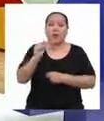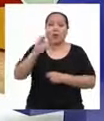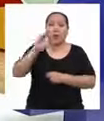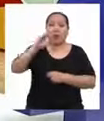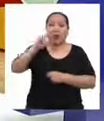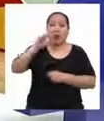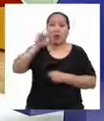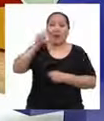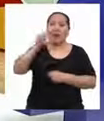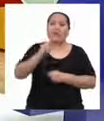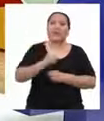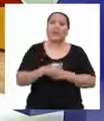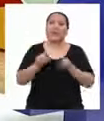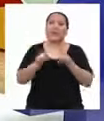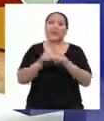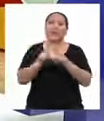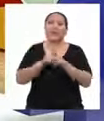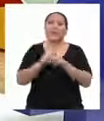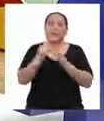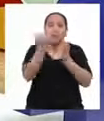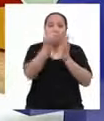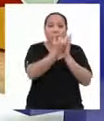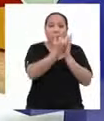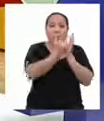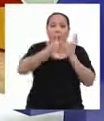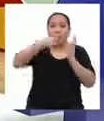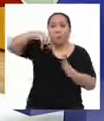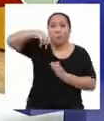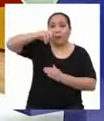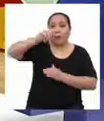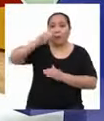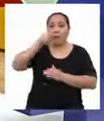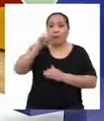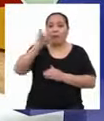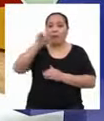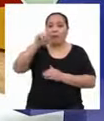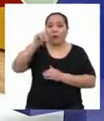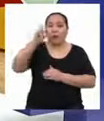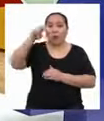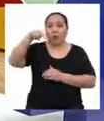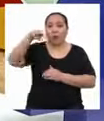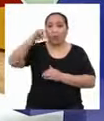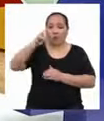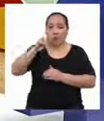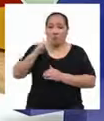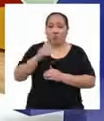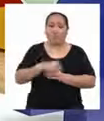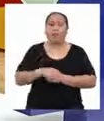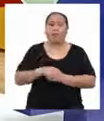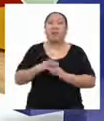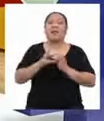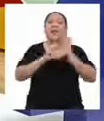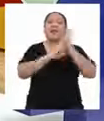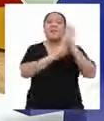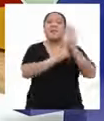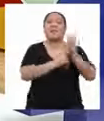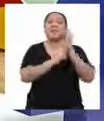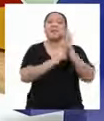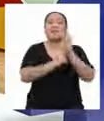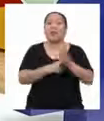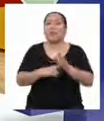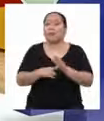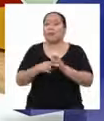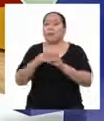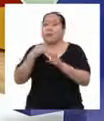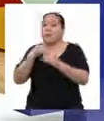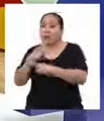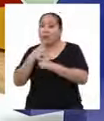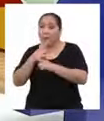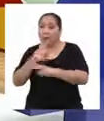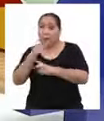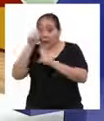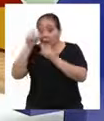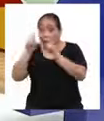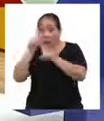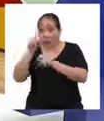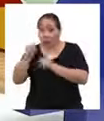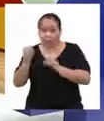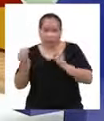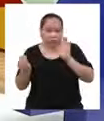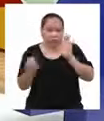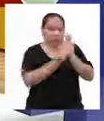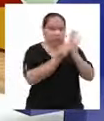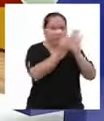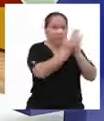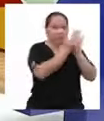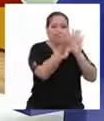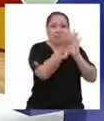graficamos nuestro polígono de frecuencia, es decir, representamos nuestros resultados de nuestra encuesta en gráficos